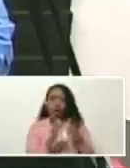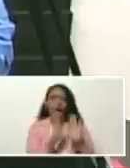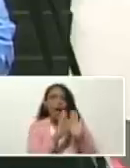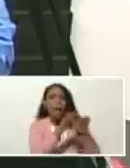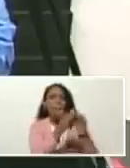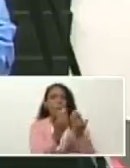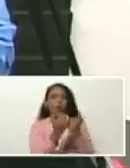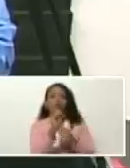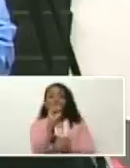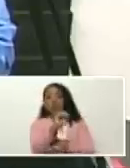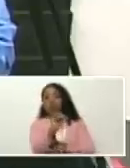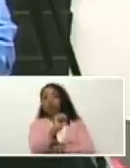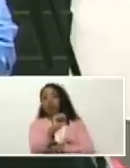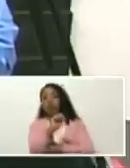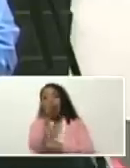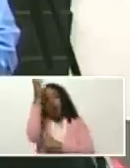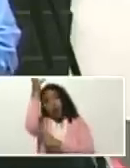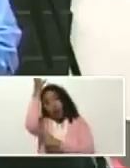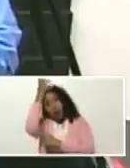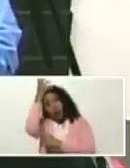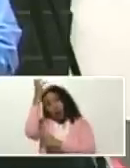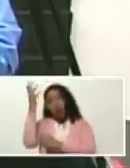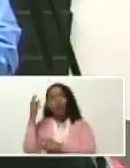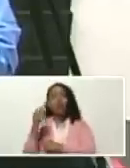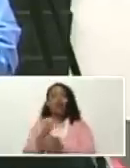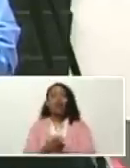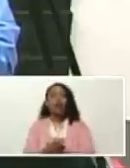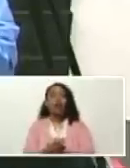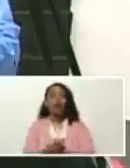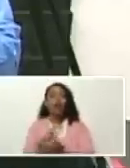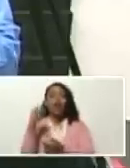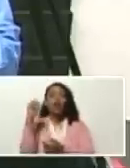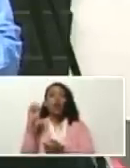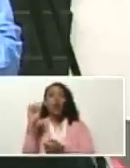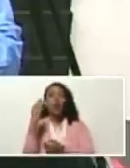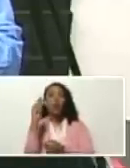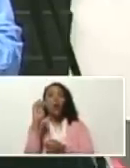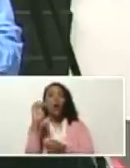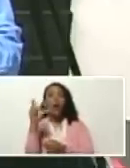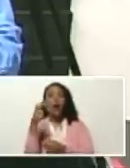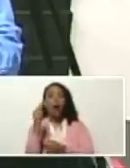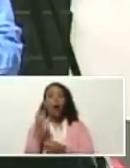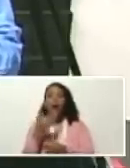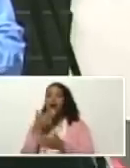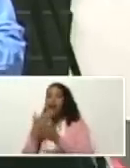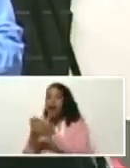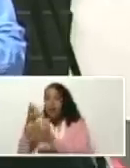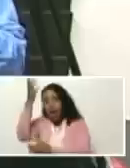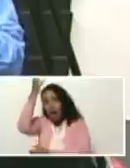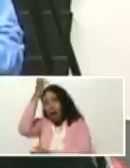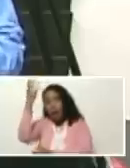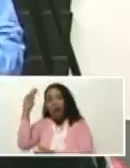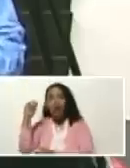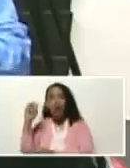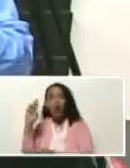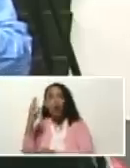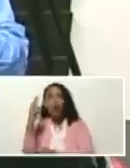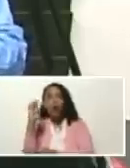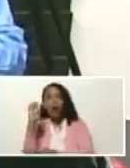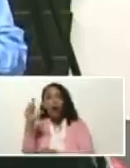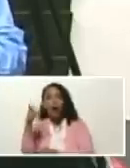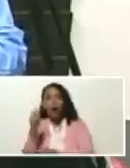Eso sí del reino de Noruega quiero agradecerle al reino de Noruega por su labor diplomática